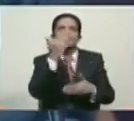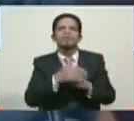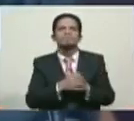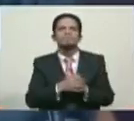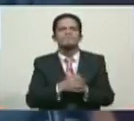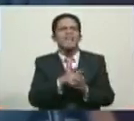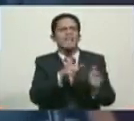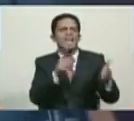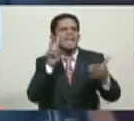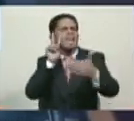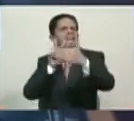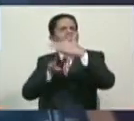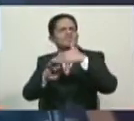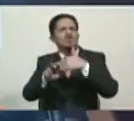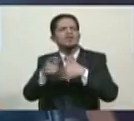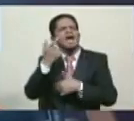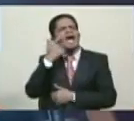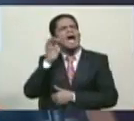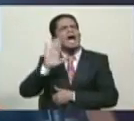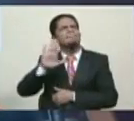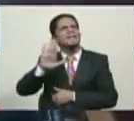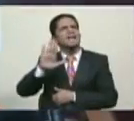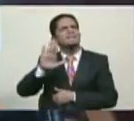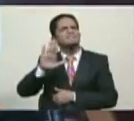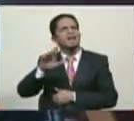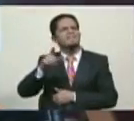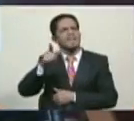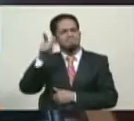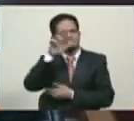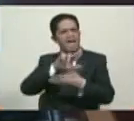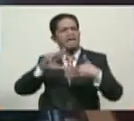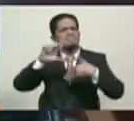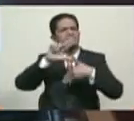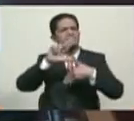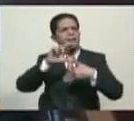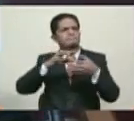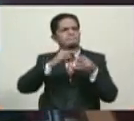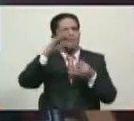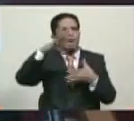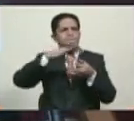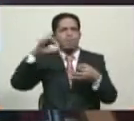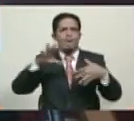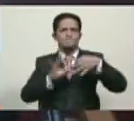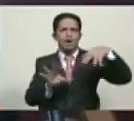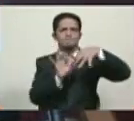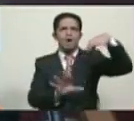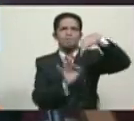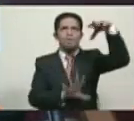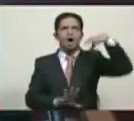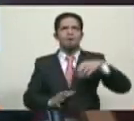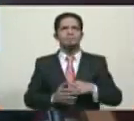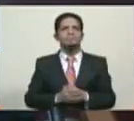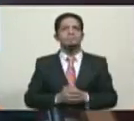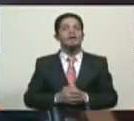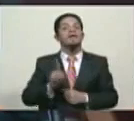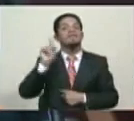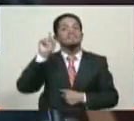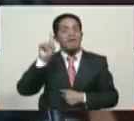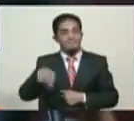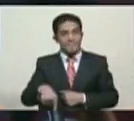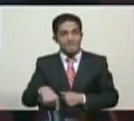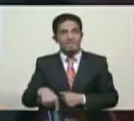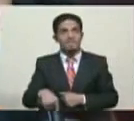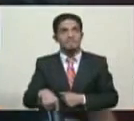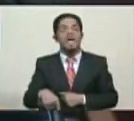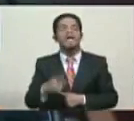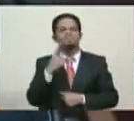amenazas separatistas y de desintegración sobre nuestros pueblos planteadas en el Plan Andes 2020, sino que tuvo el arrojo para dar